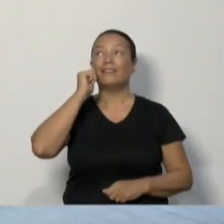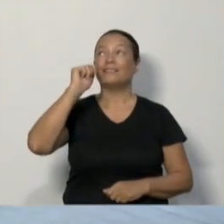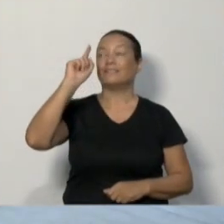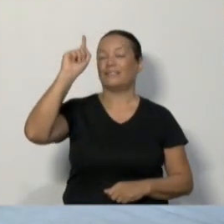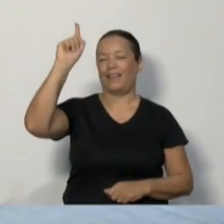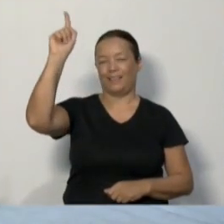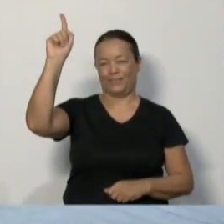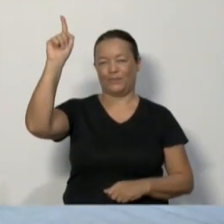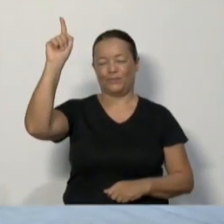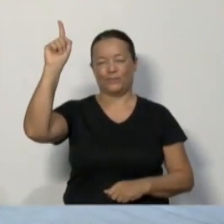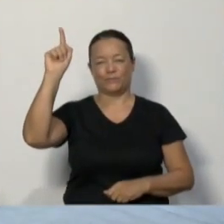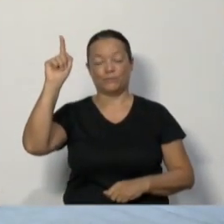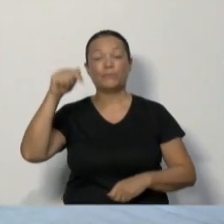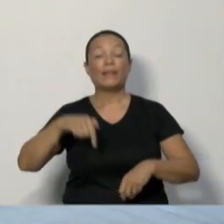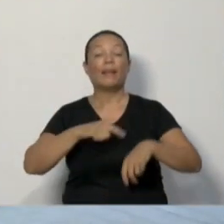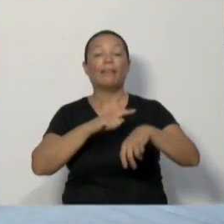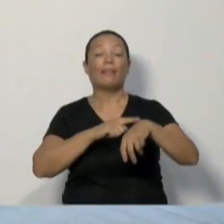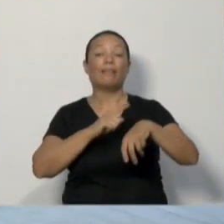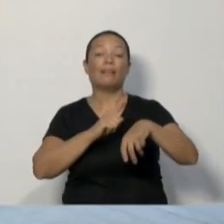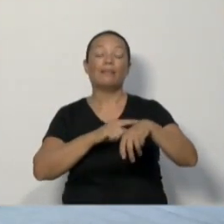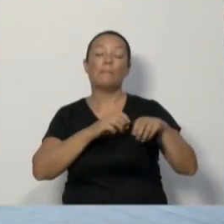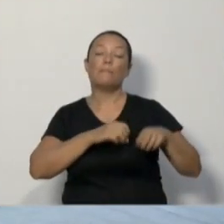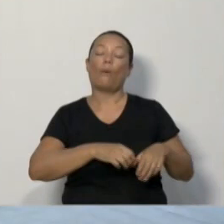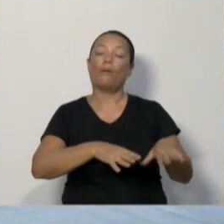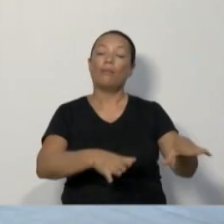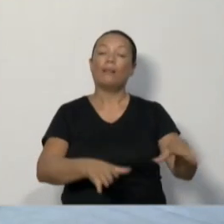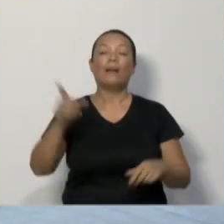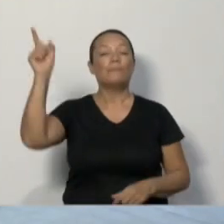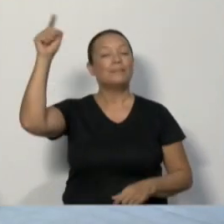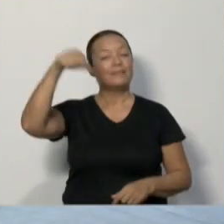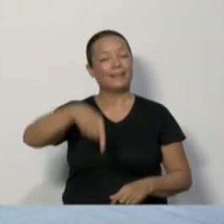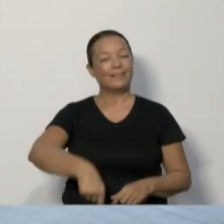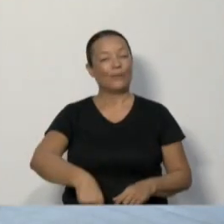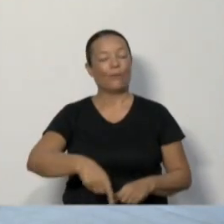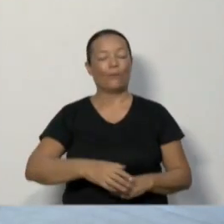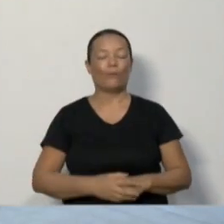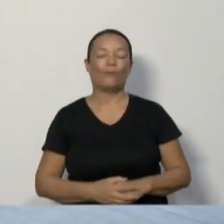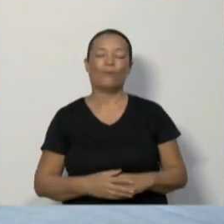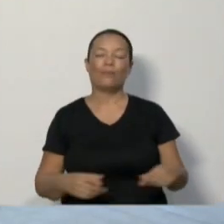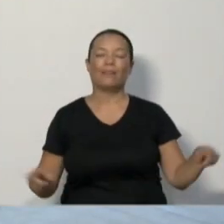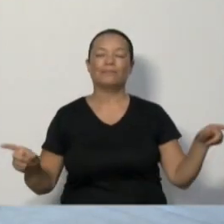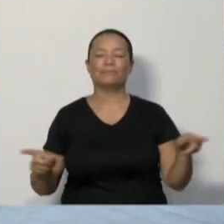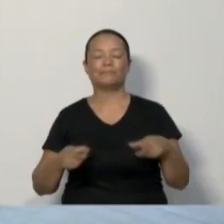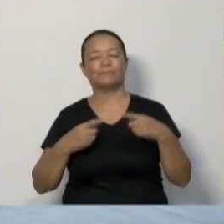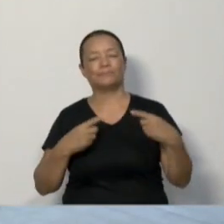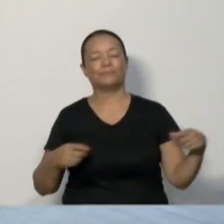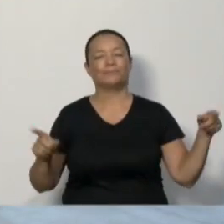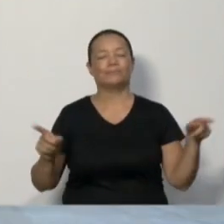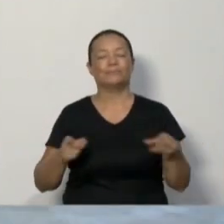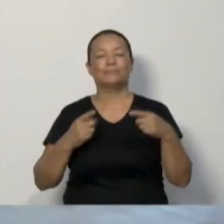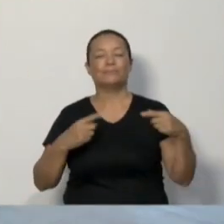Desde la Catedral Metropolitana de Buenos Aires, compartimos la Santa Misa presidida por